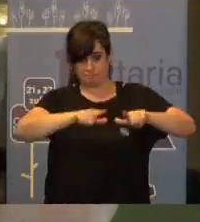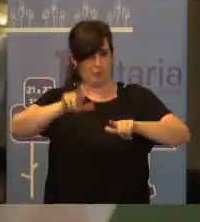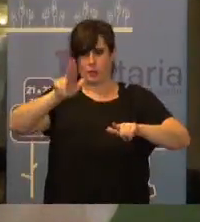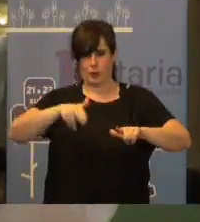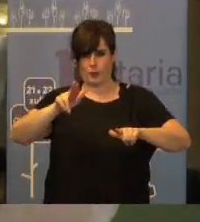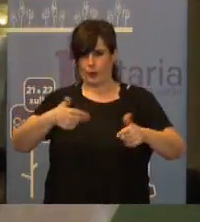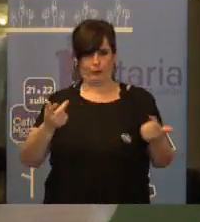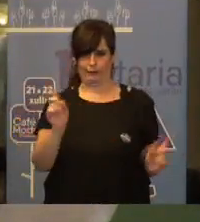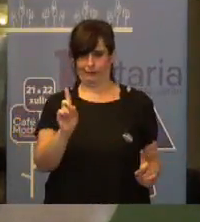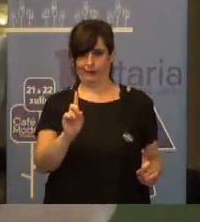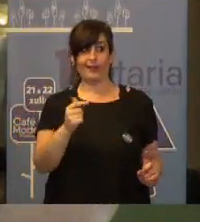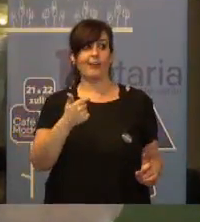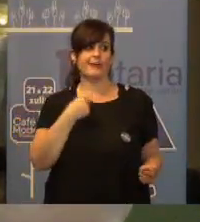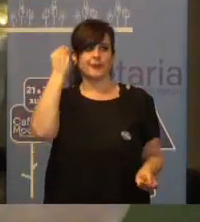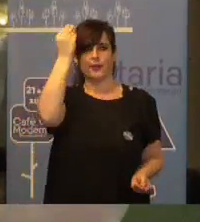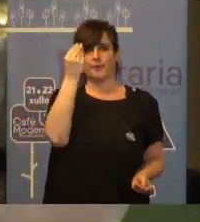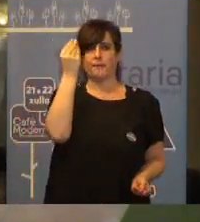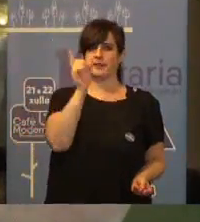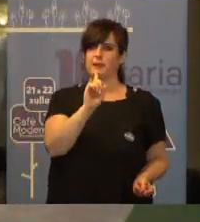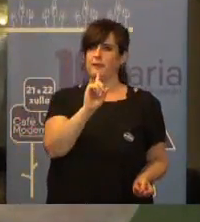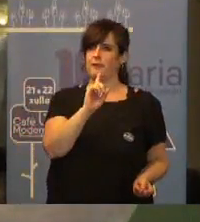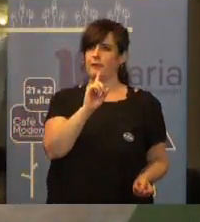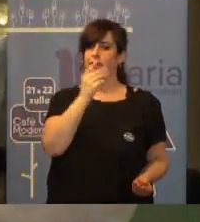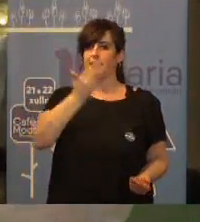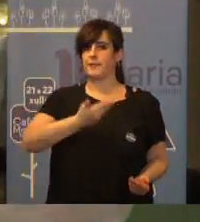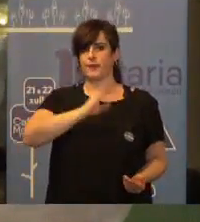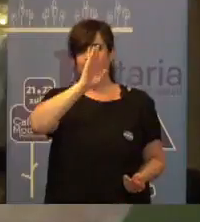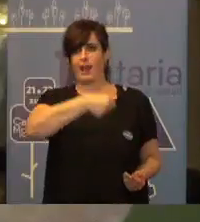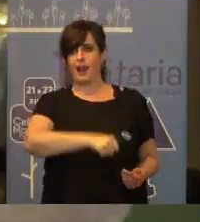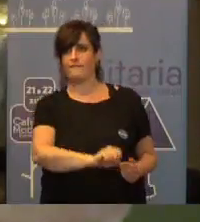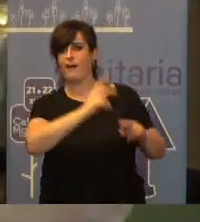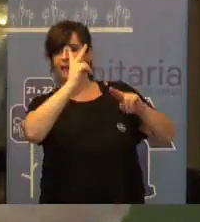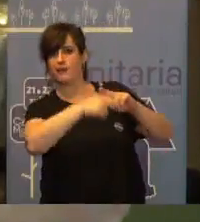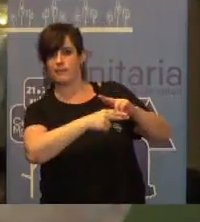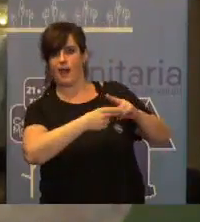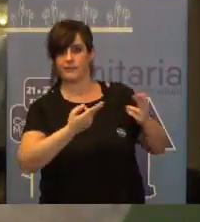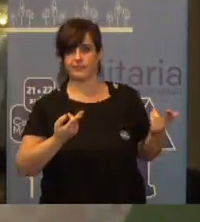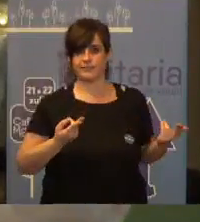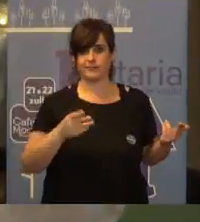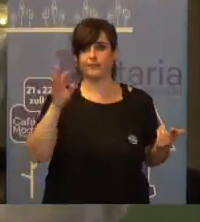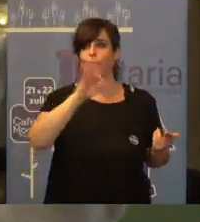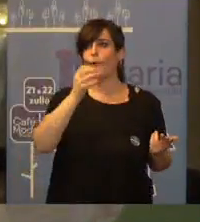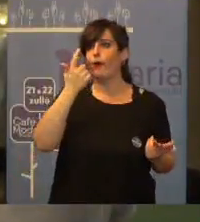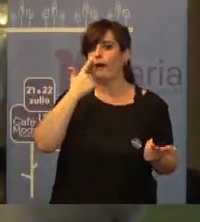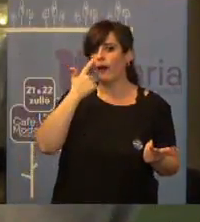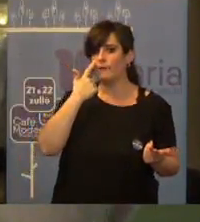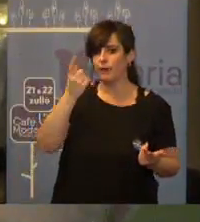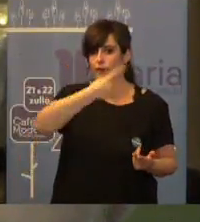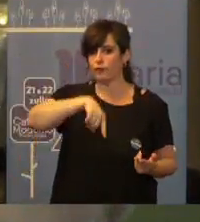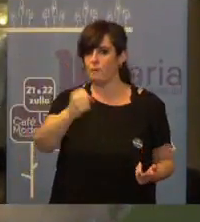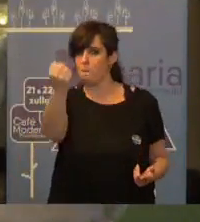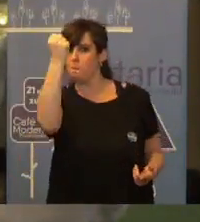dixen, non, aquí o que se trata é de non pensar no elefante, non? E do que se trata é de ver como facemos para cadar a